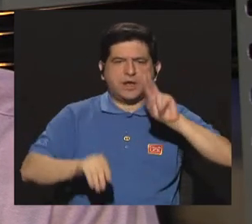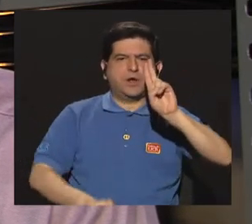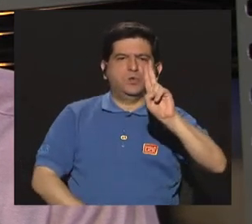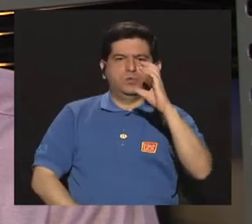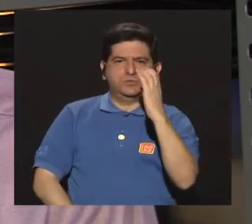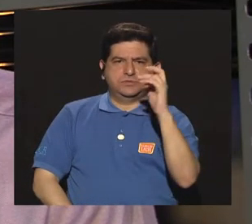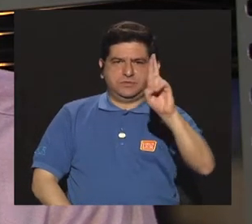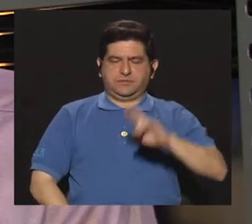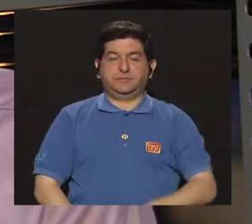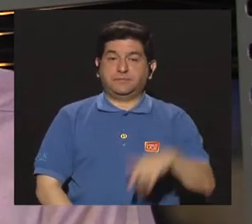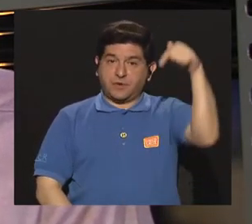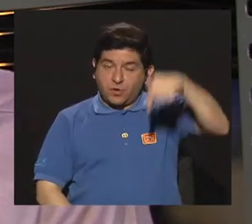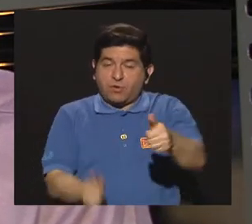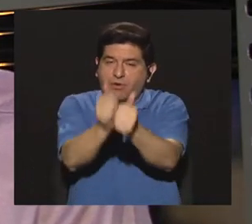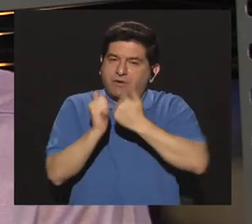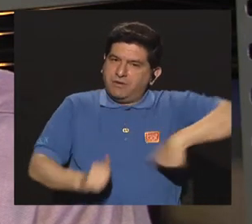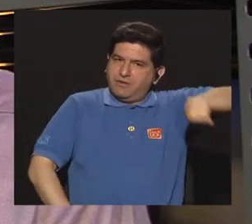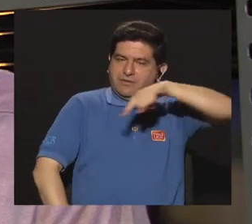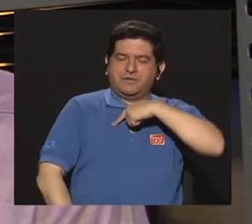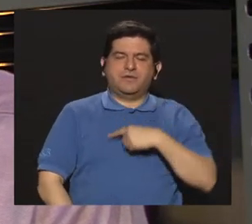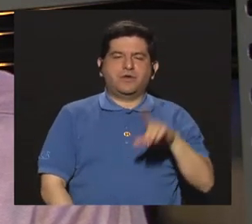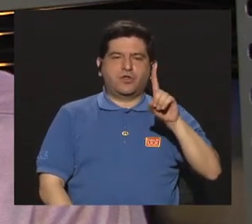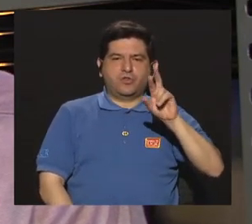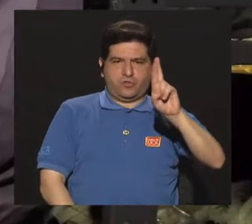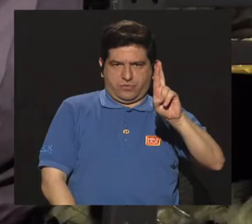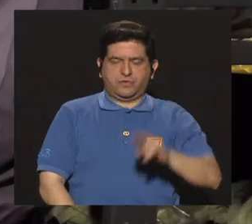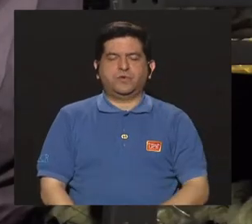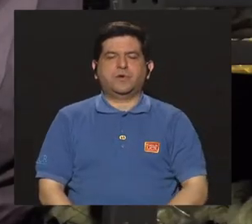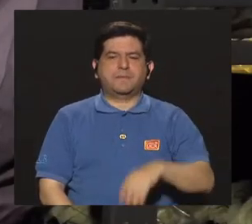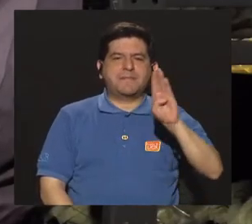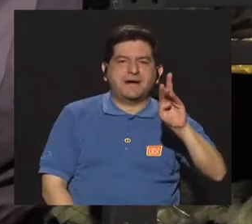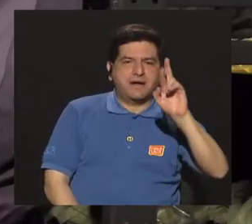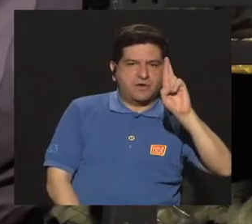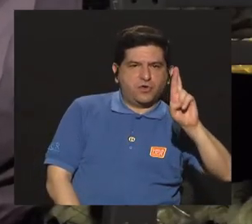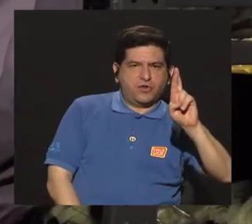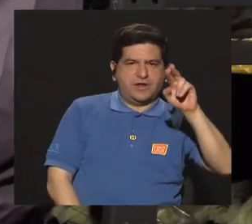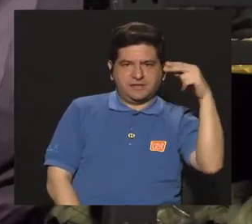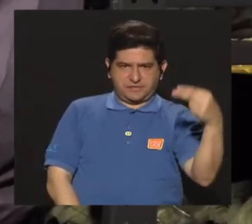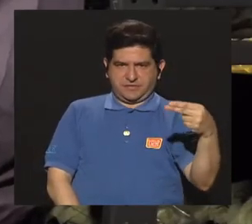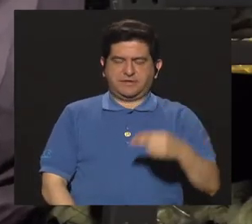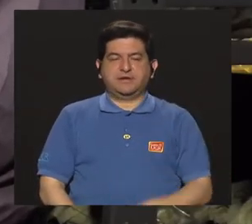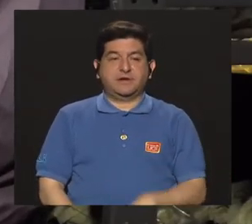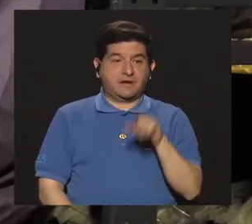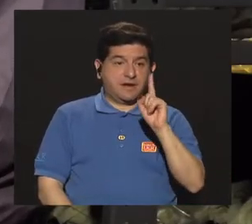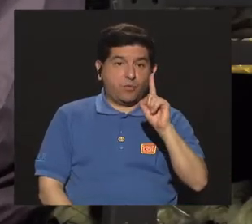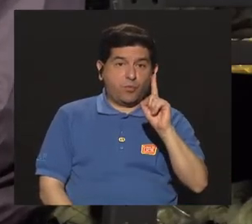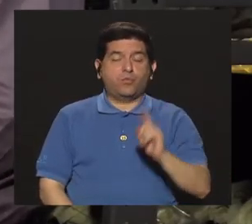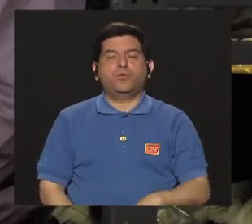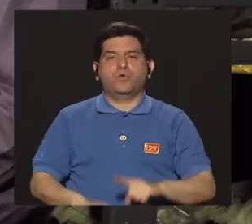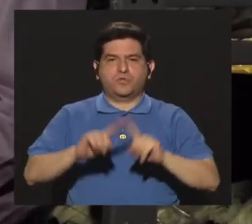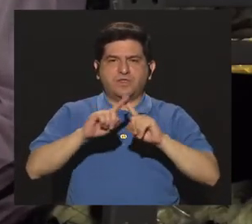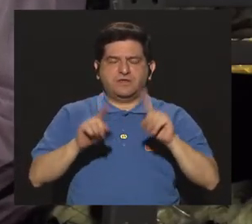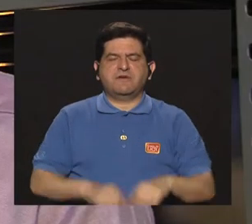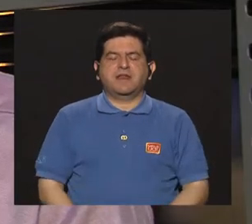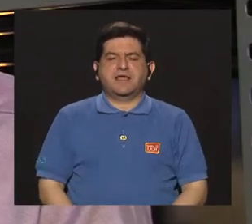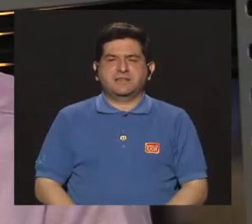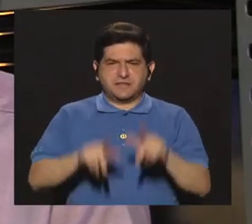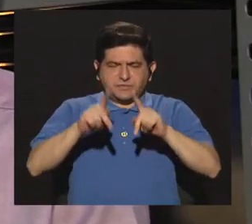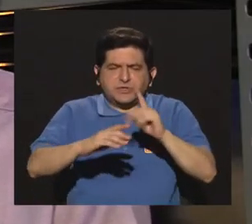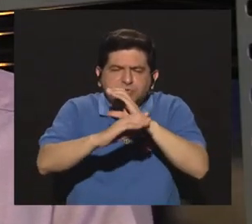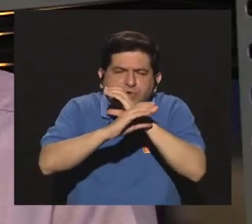costa rica hoy nos acompaña el doctor bernal rodríguez herrera quien es uno de los curadores